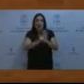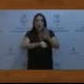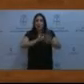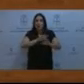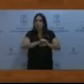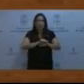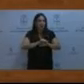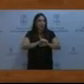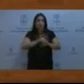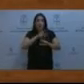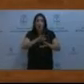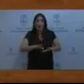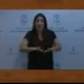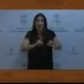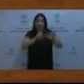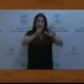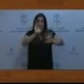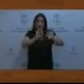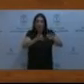no reservando el 7%.